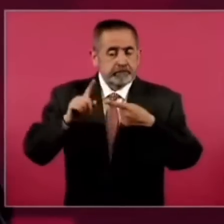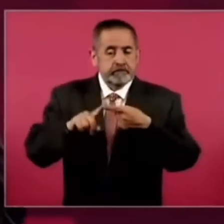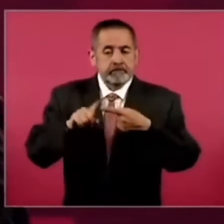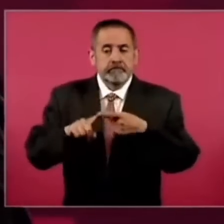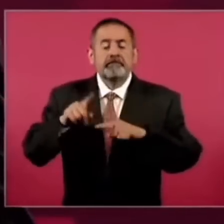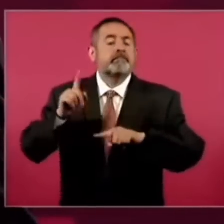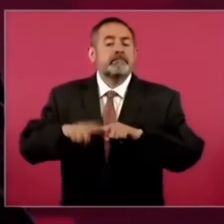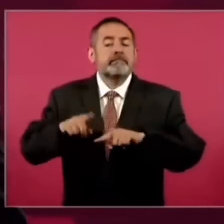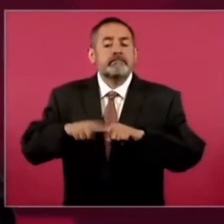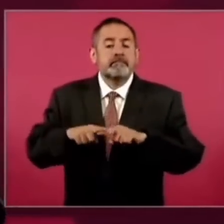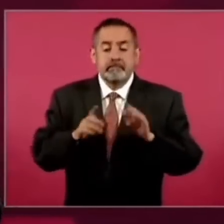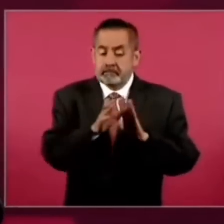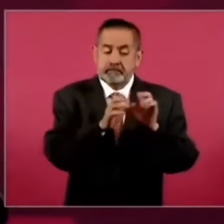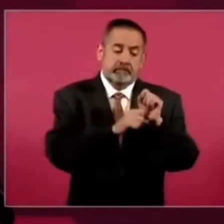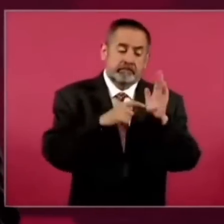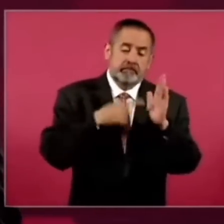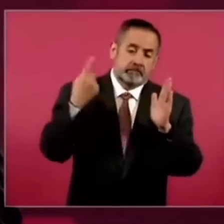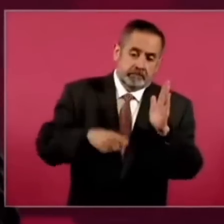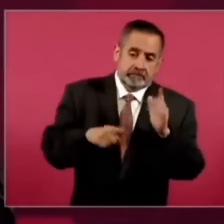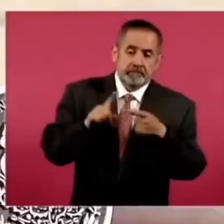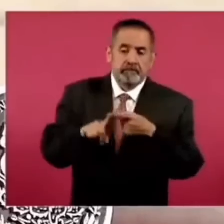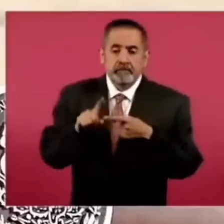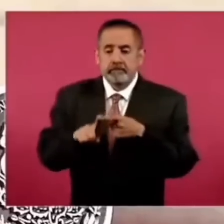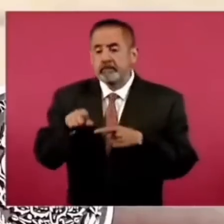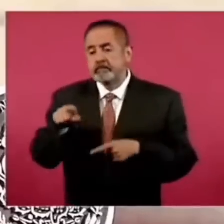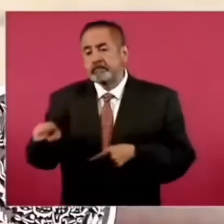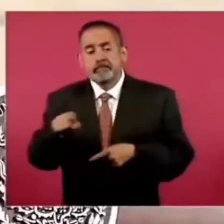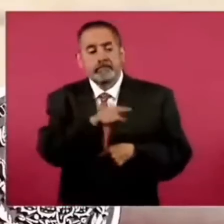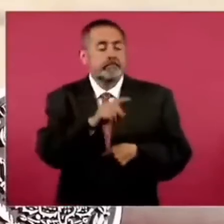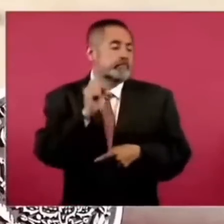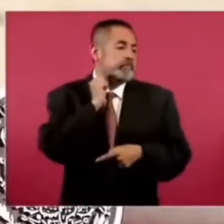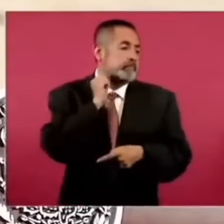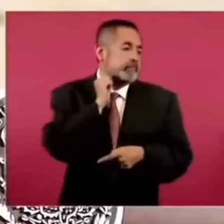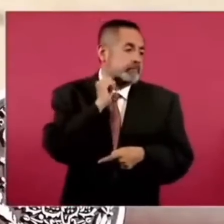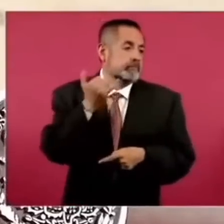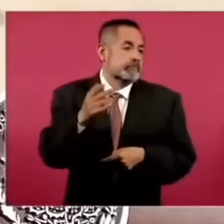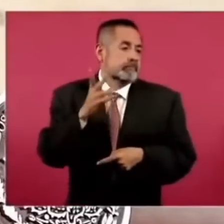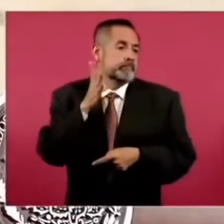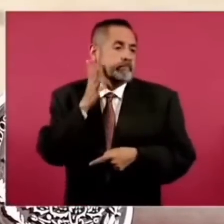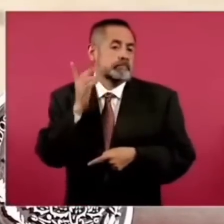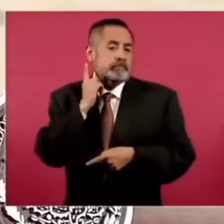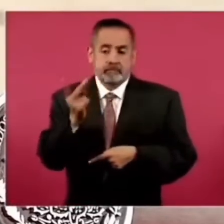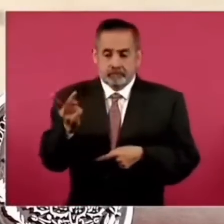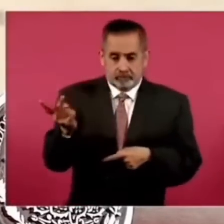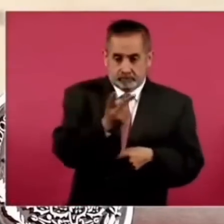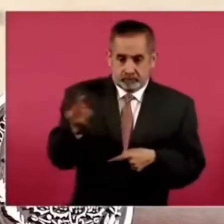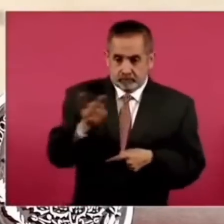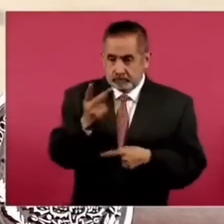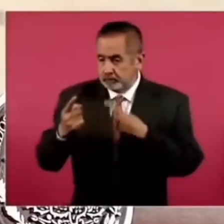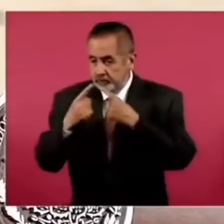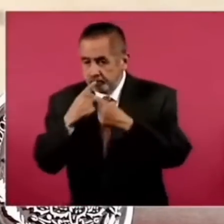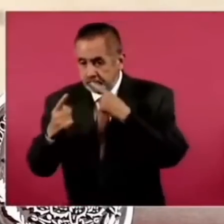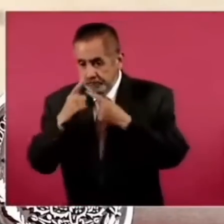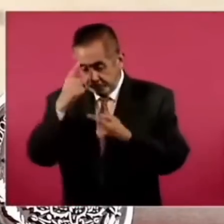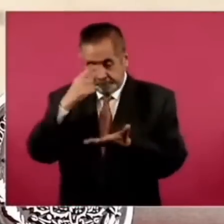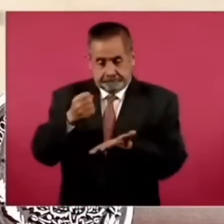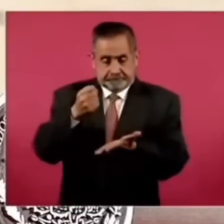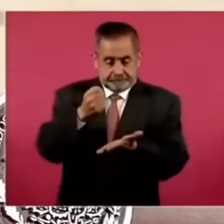interviene, de acuerdo a la Constitución, el Senado y la Cámara de Diputados. En la aprobación